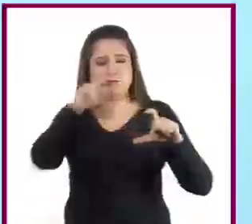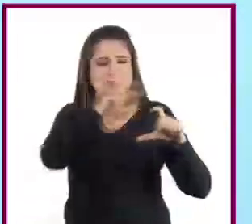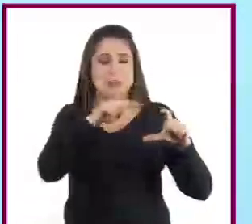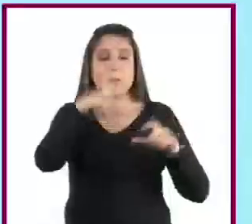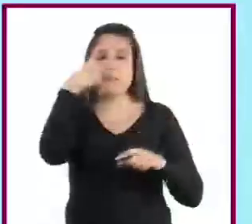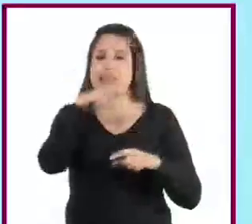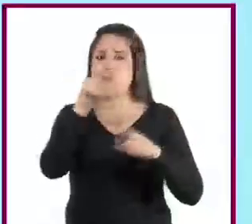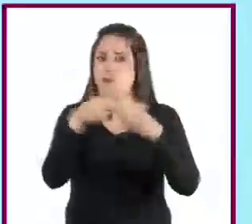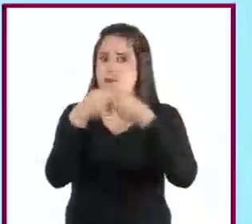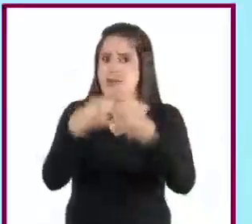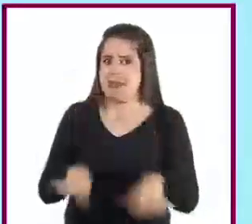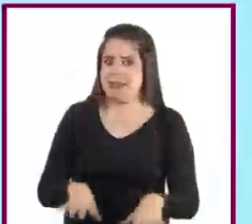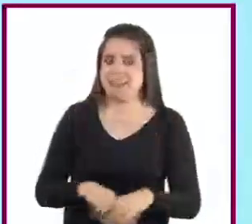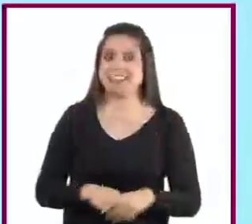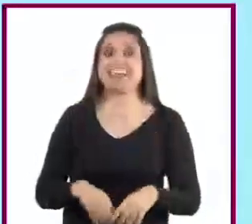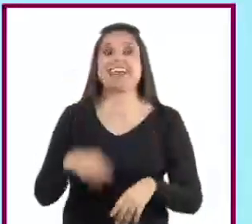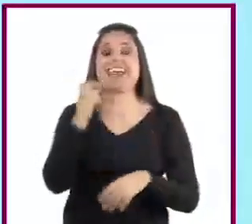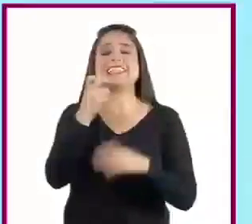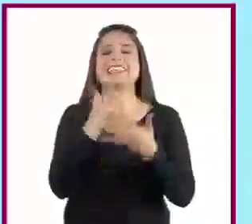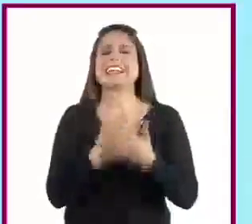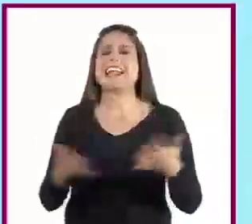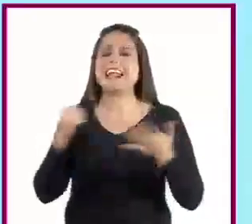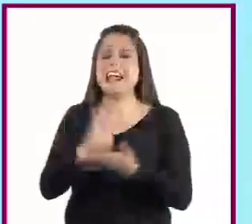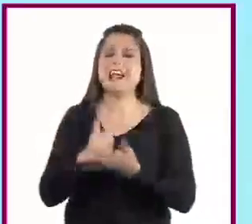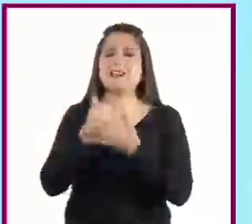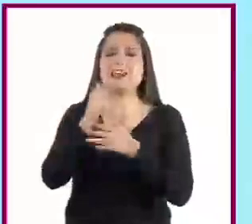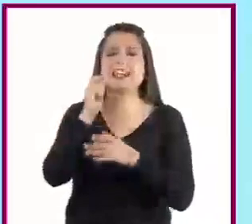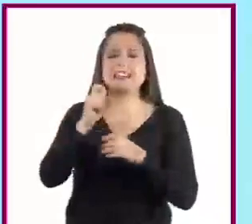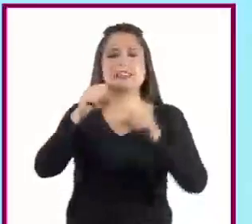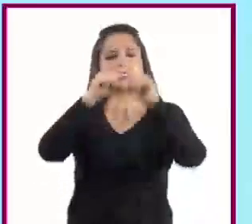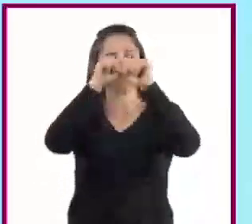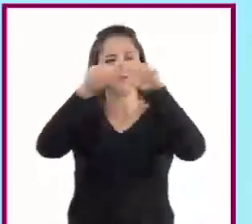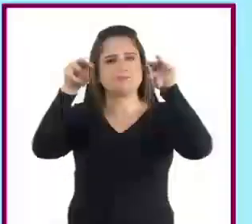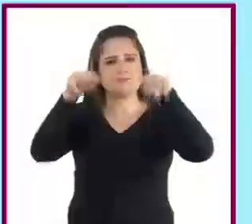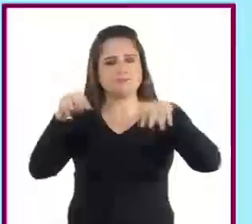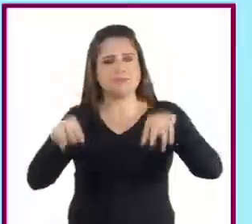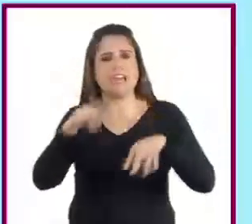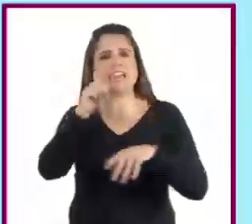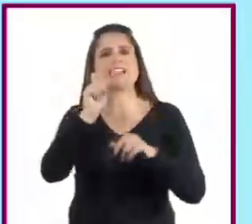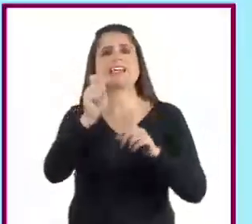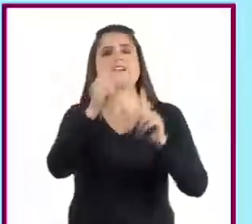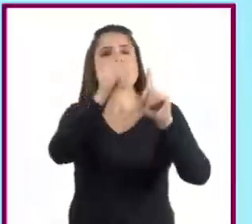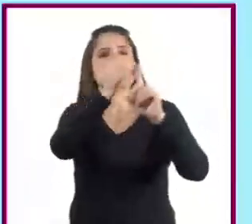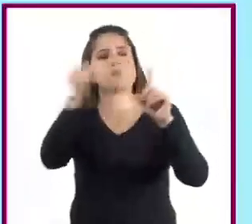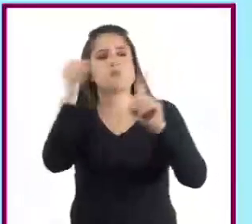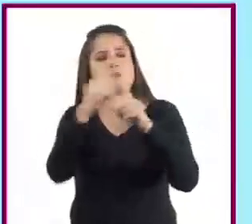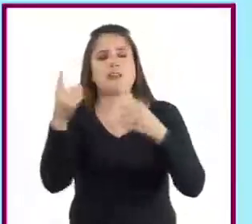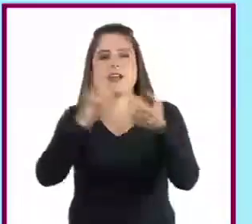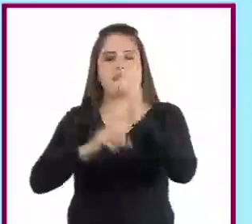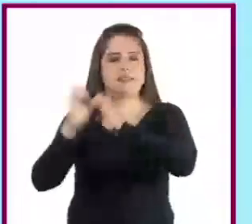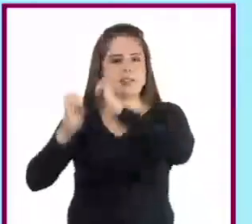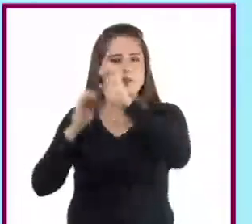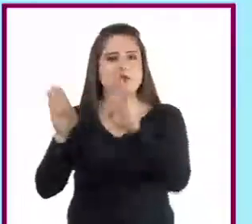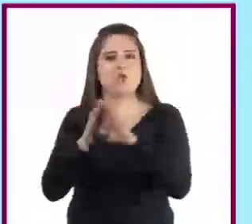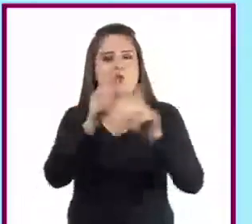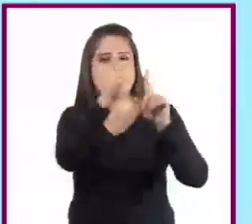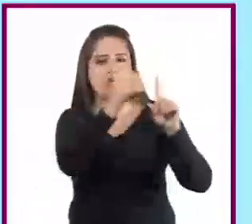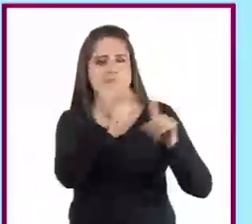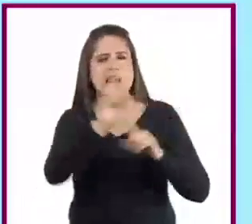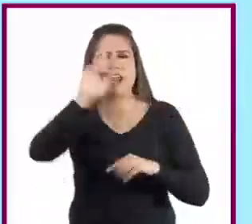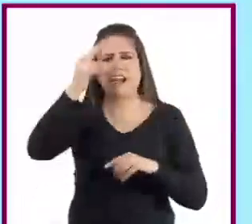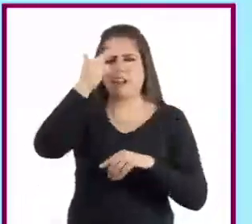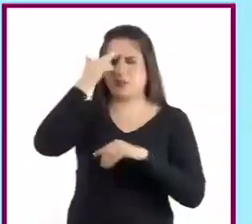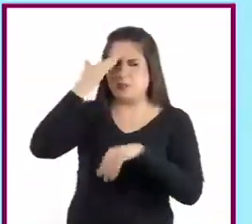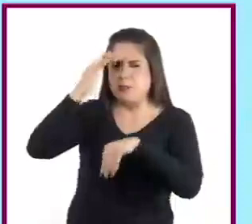perdernos. Algo que es de gran ayuda son los esquemas, porque nos permiten organizar el contenido de la exposición, recordar